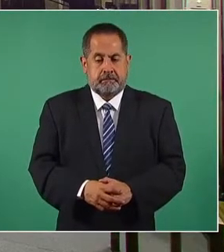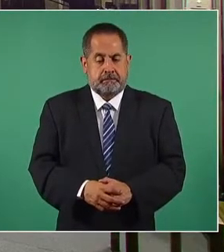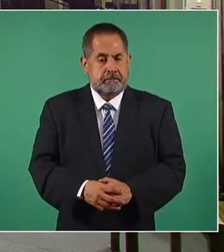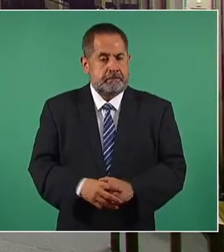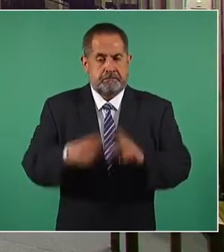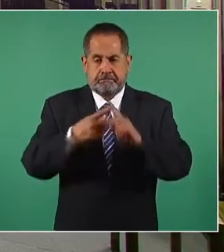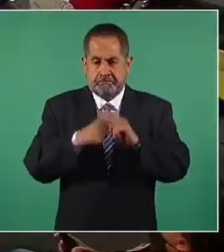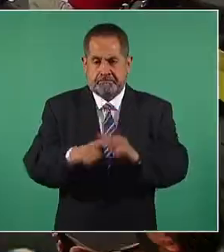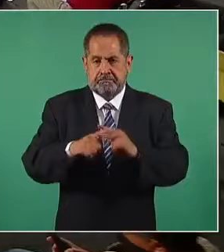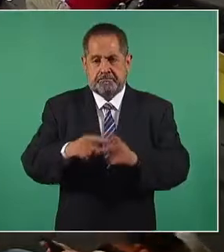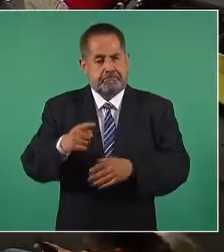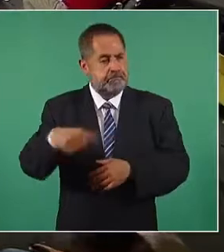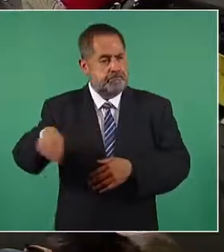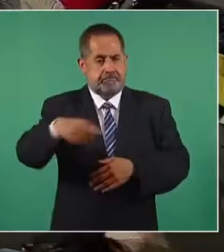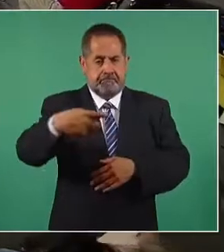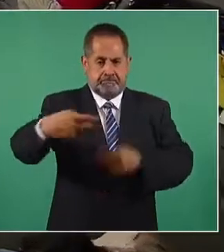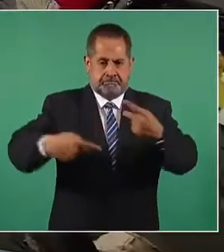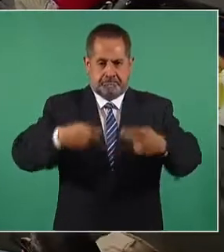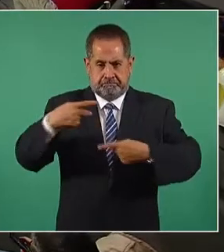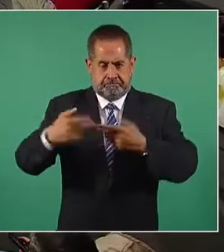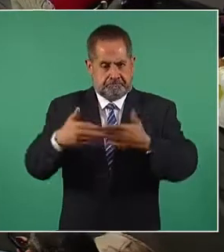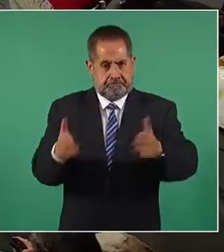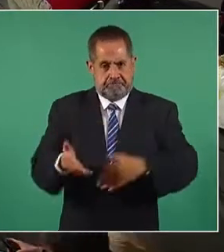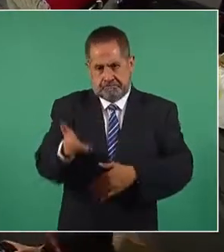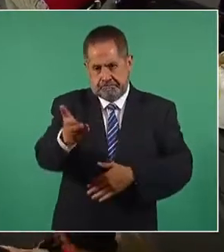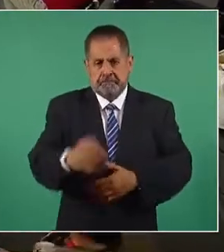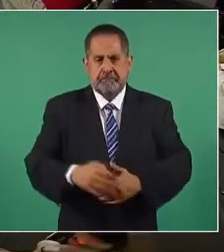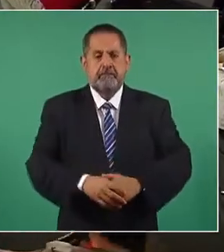abrir para preguntas. Adelante.